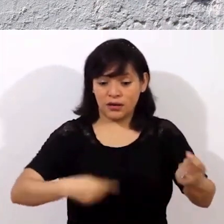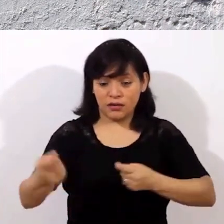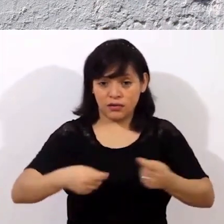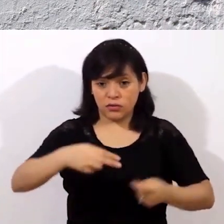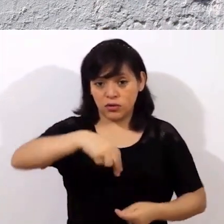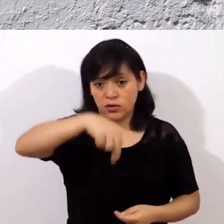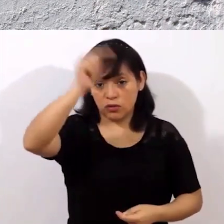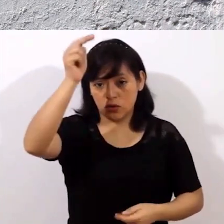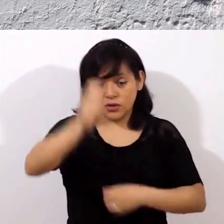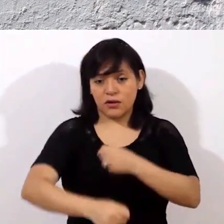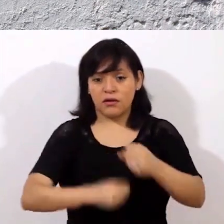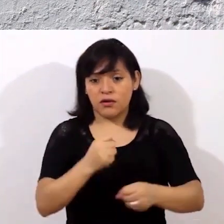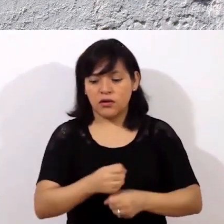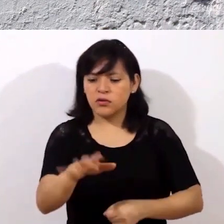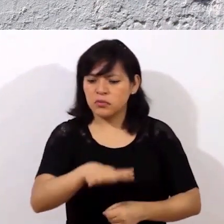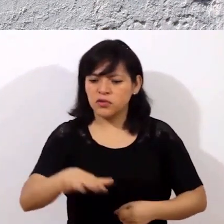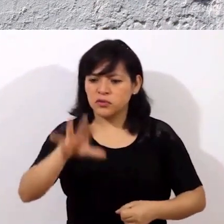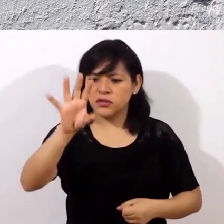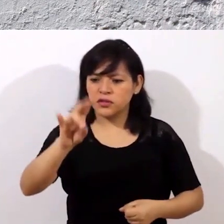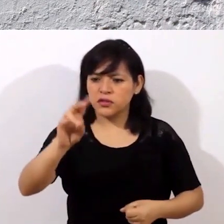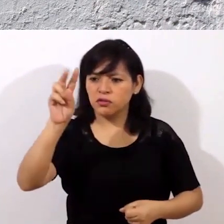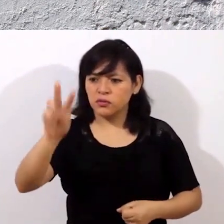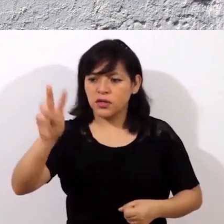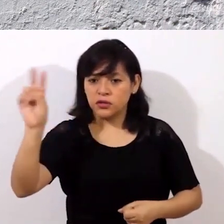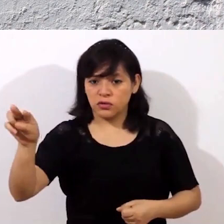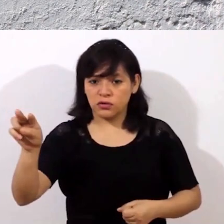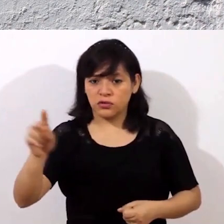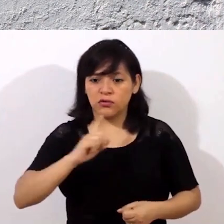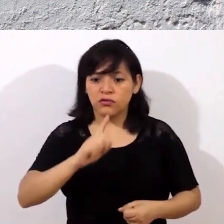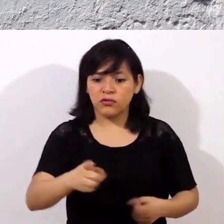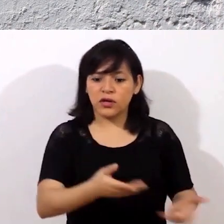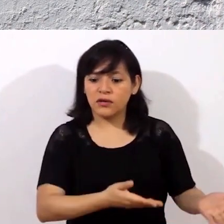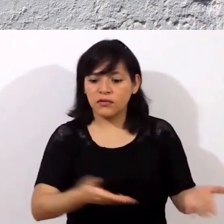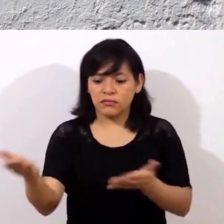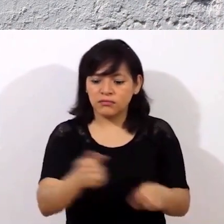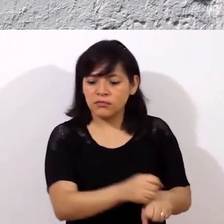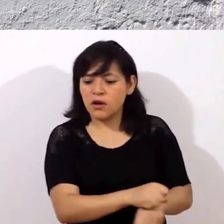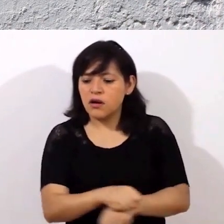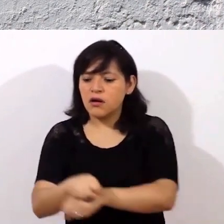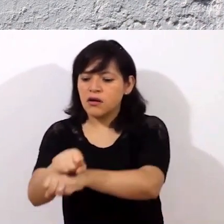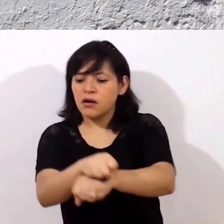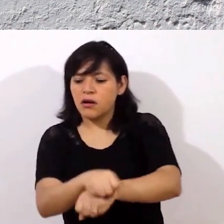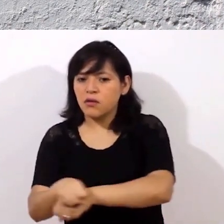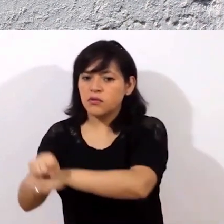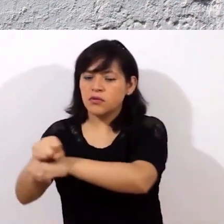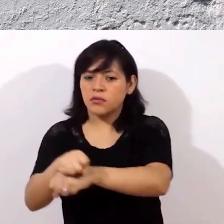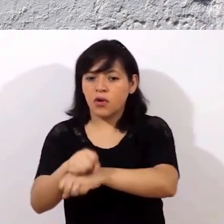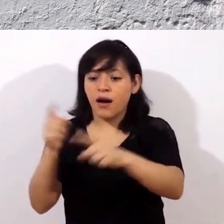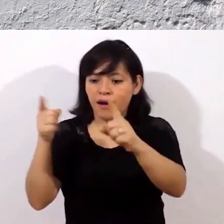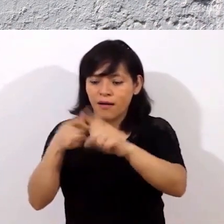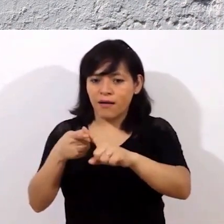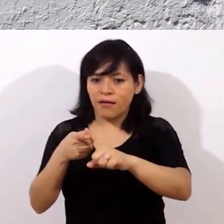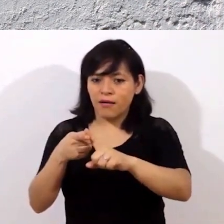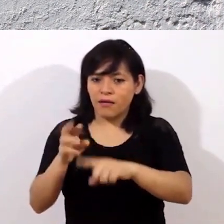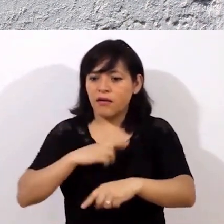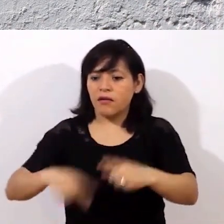reino del norte, en el año 722, fue llevado cautivo al imperio asiria. Así